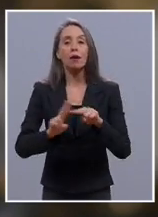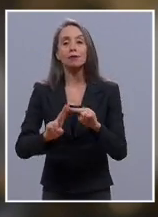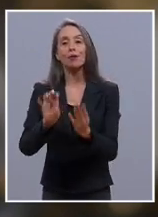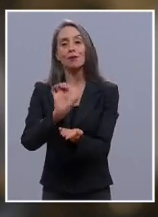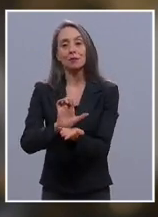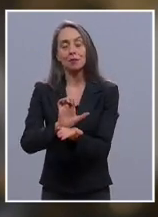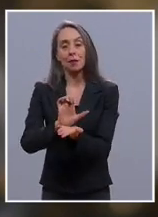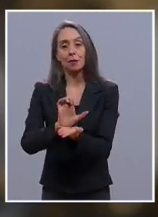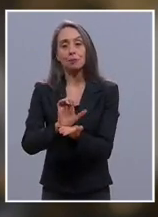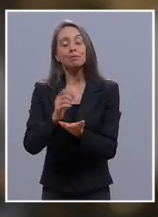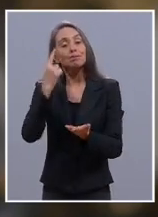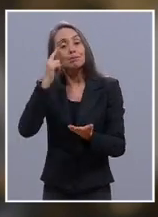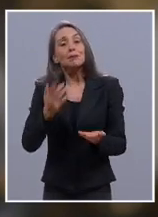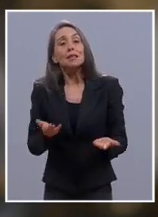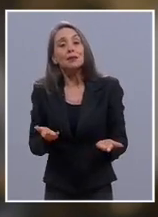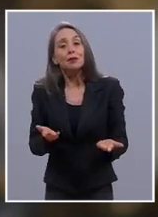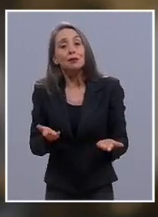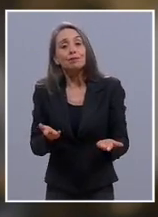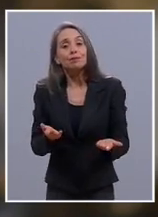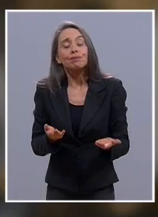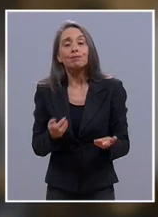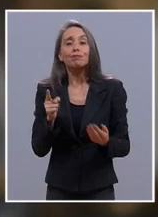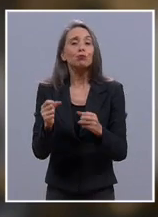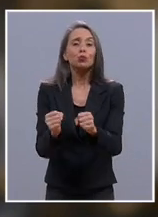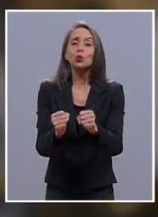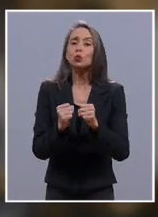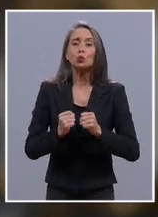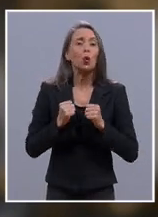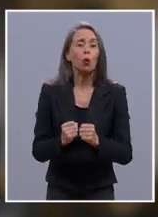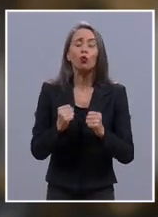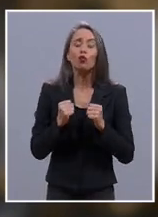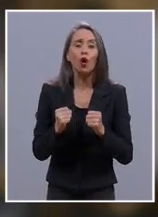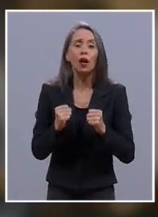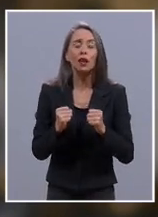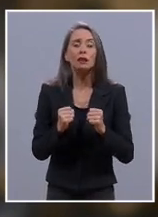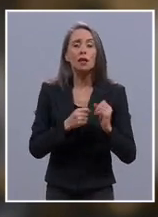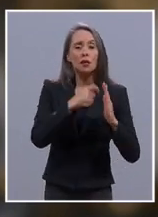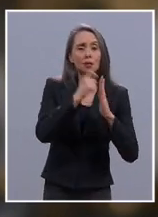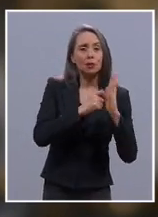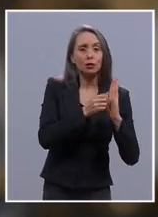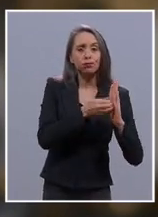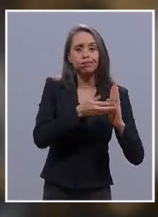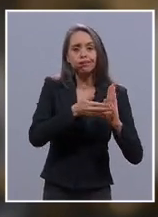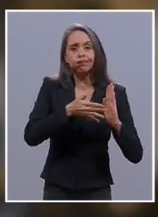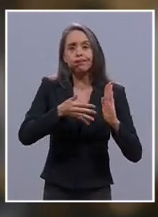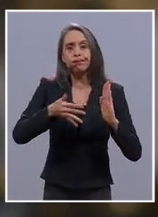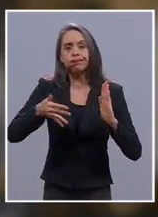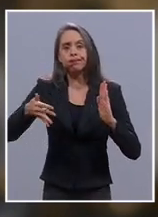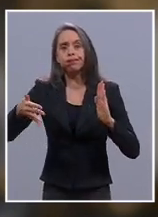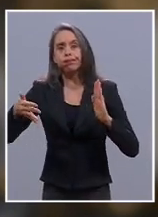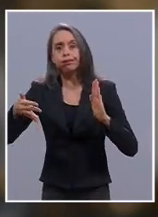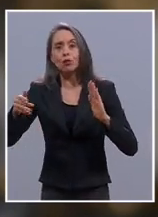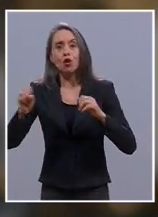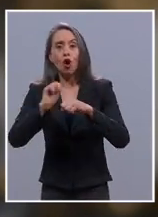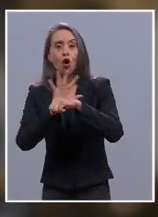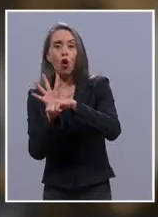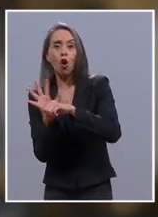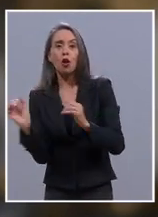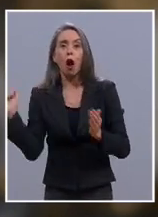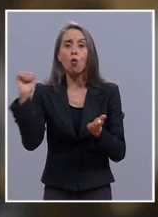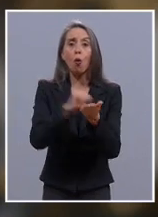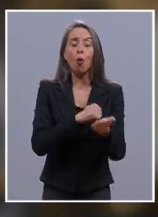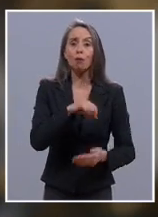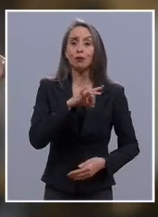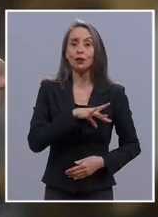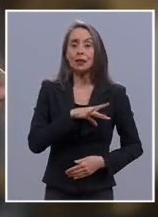sin embargo dada la fuerza y la extensión con que el coronavirus nos está golpeando